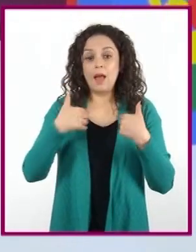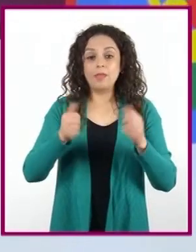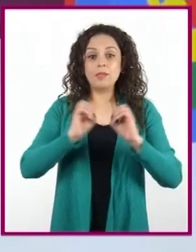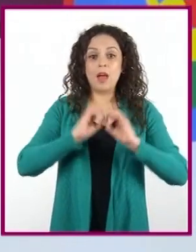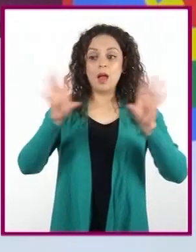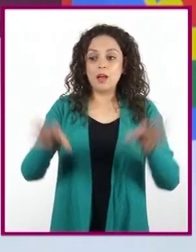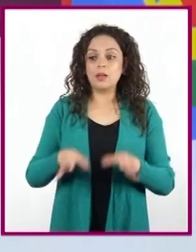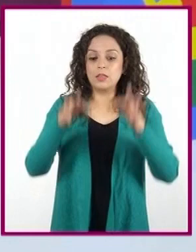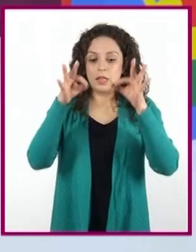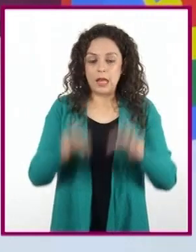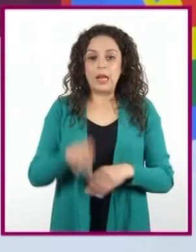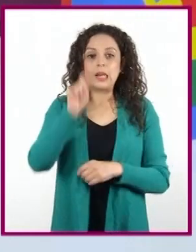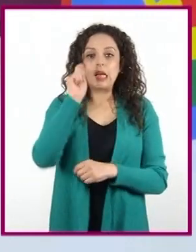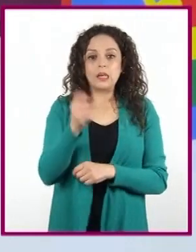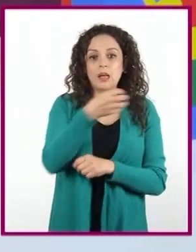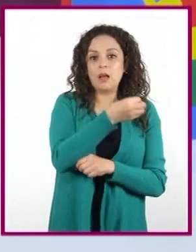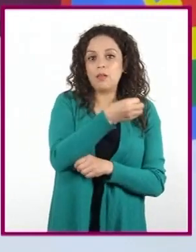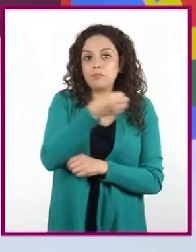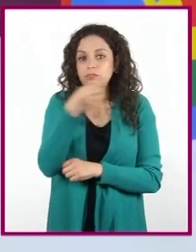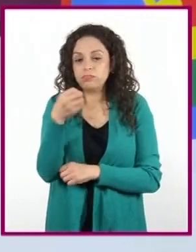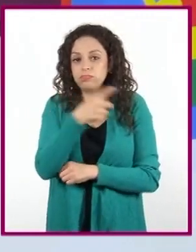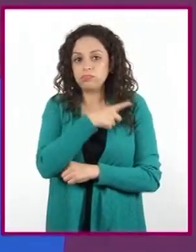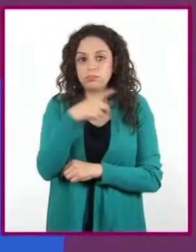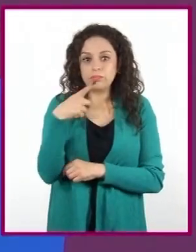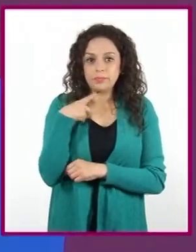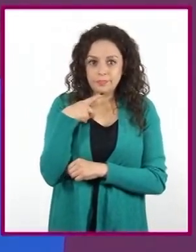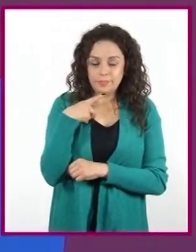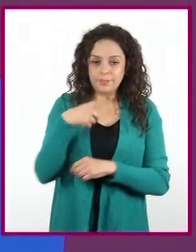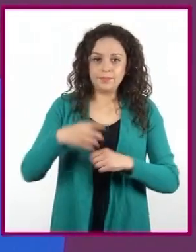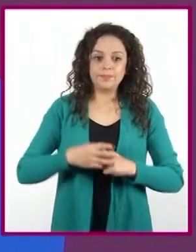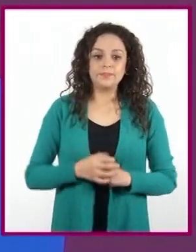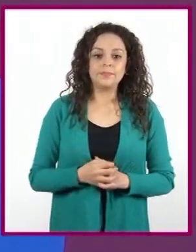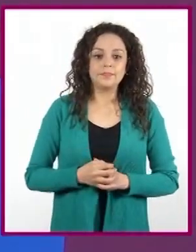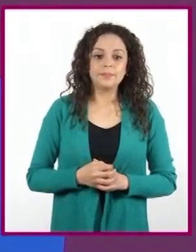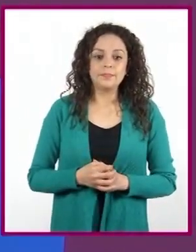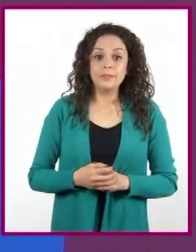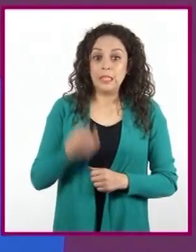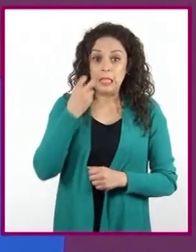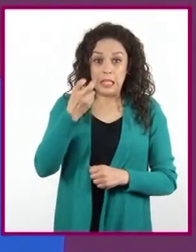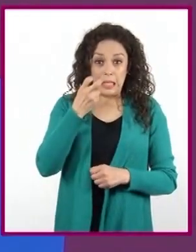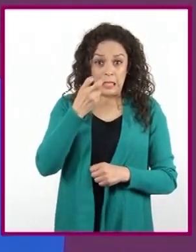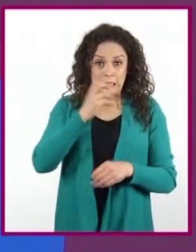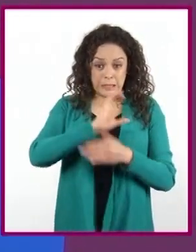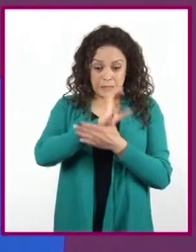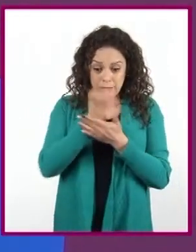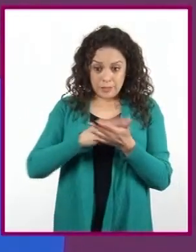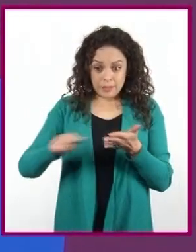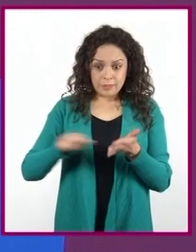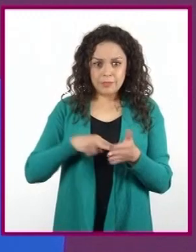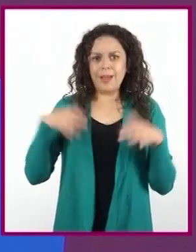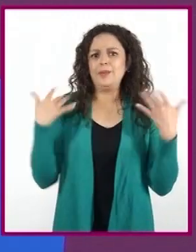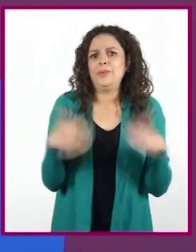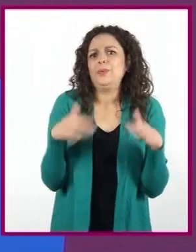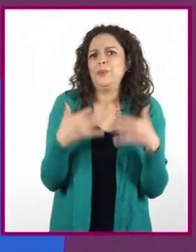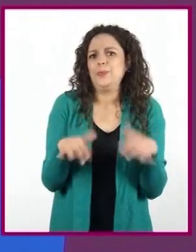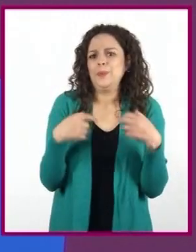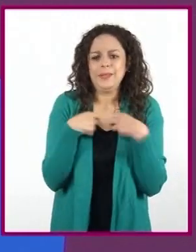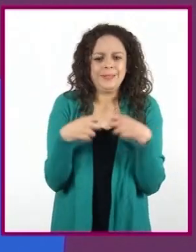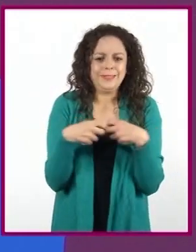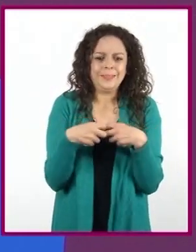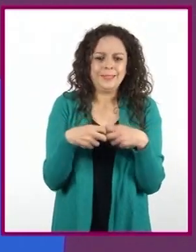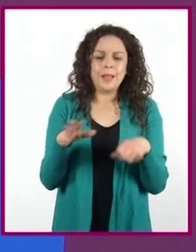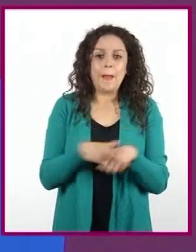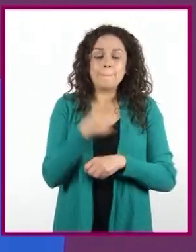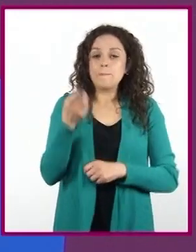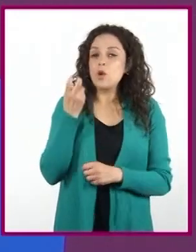las obligaciones y deberes que adquirirán. ¡Qué nervios eso de firmar contratos, maestra! Ya que estos son